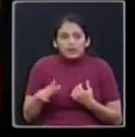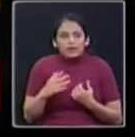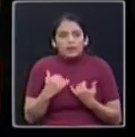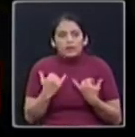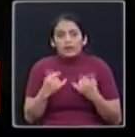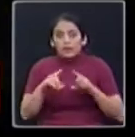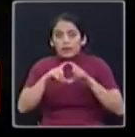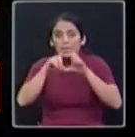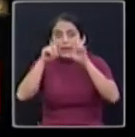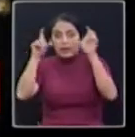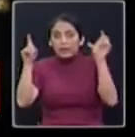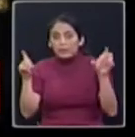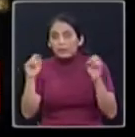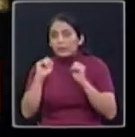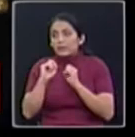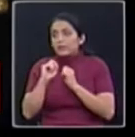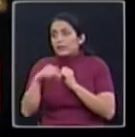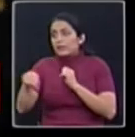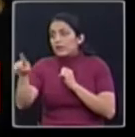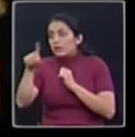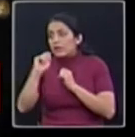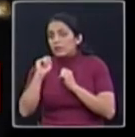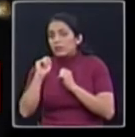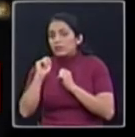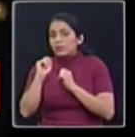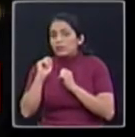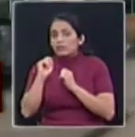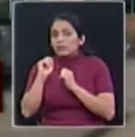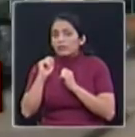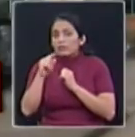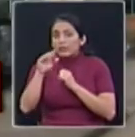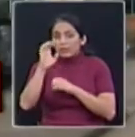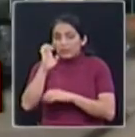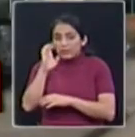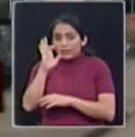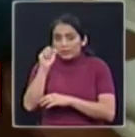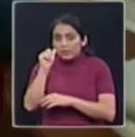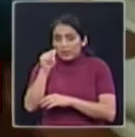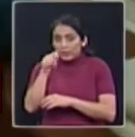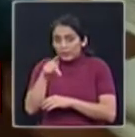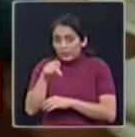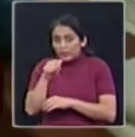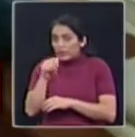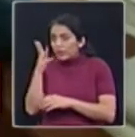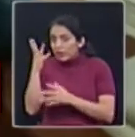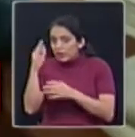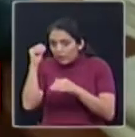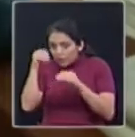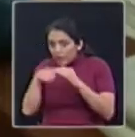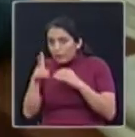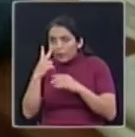una empresa emblema de los cuencanos como es Etapa. En Cuenca, Leonardo Sánchez, Telerama Noticias.